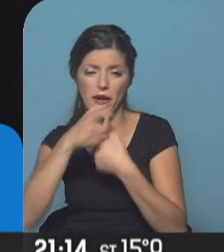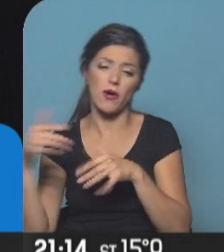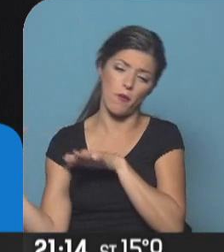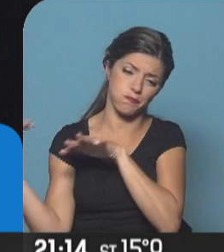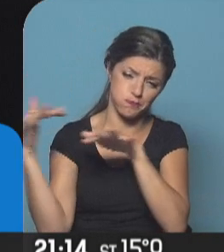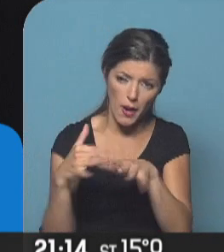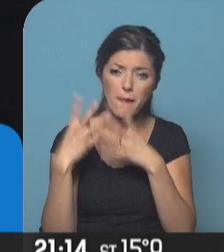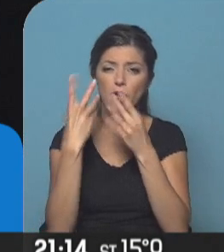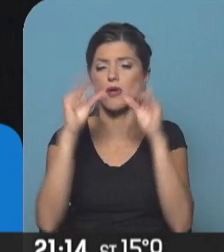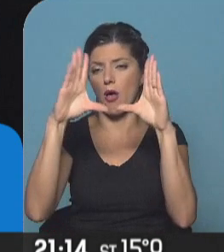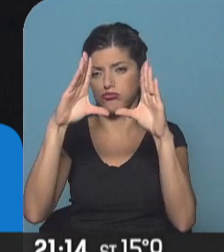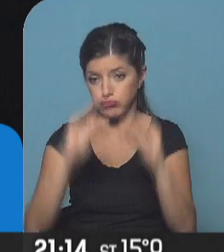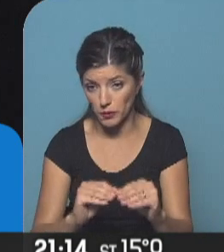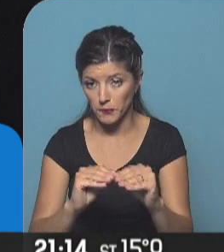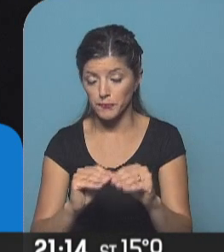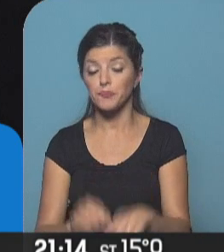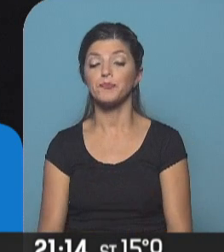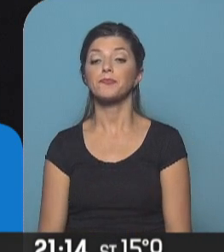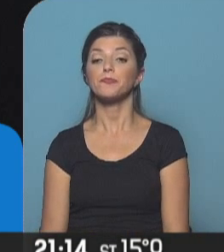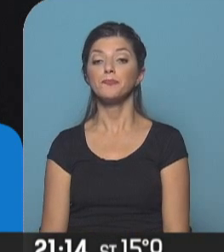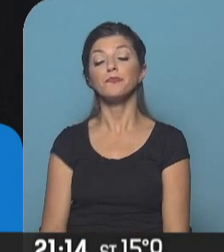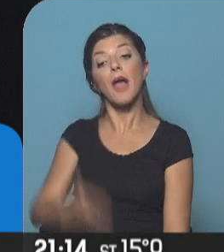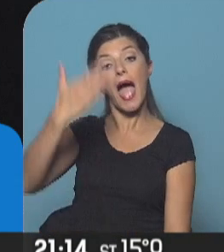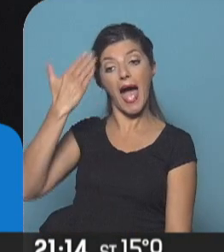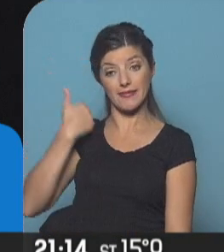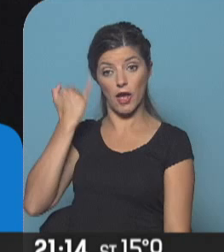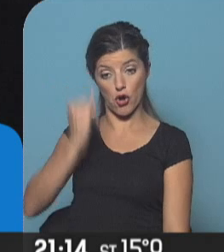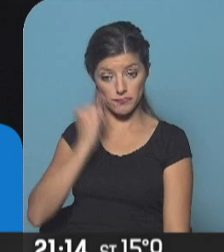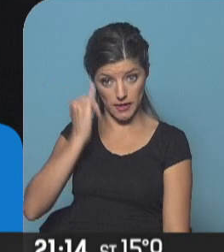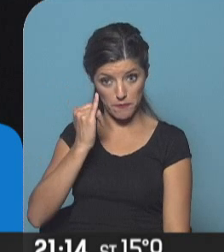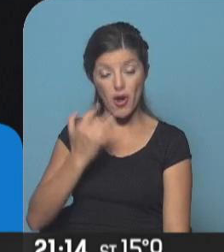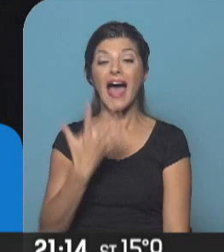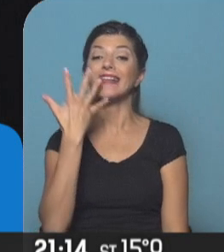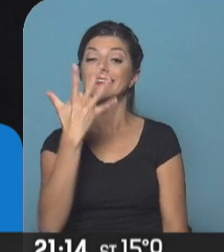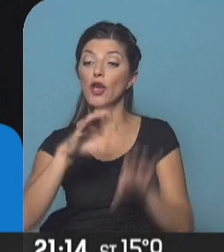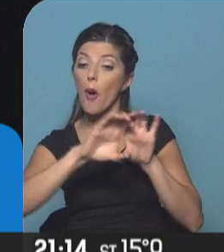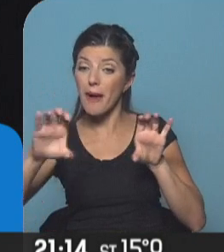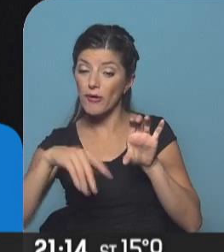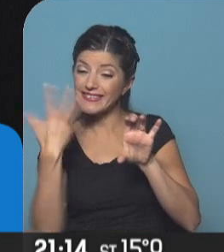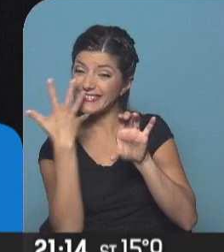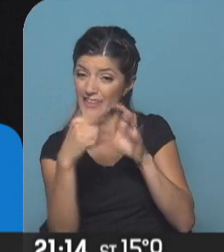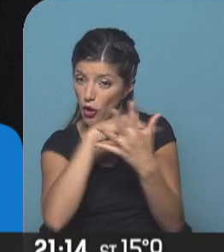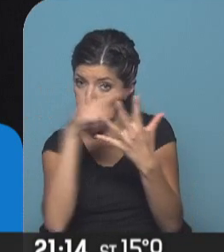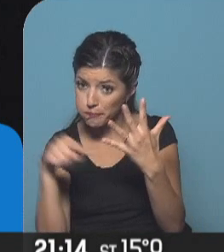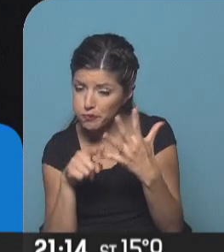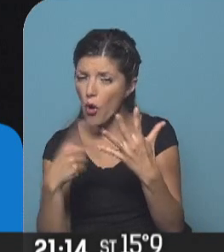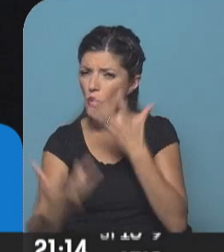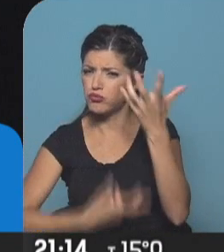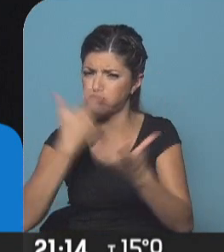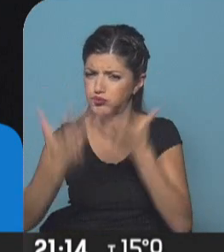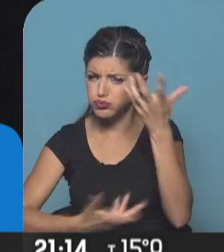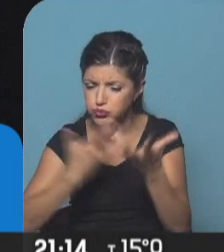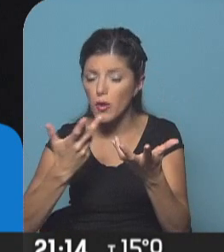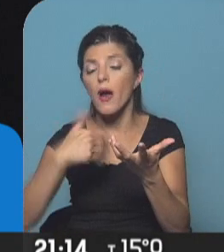las llamas decíamos que al principio eran cinco los vagones que se estaban incendiando luego según